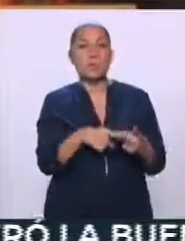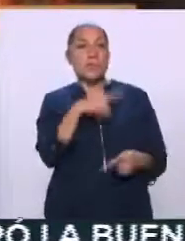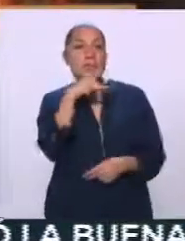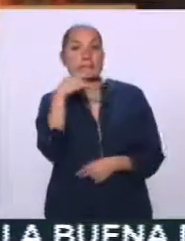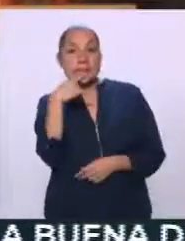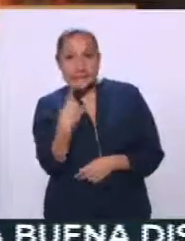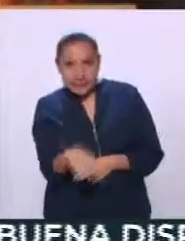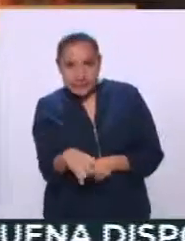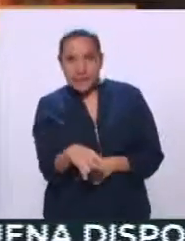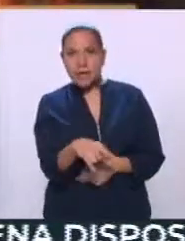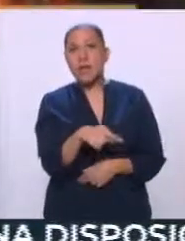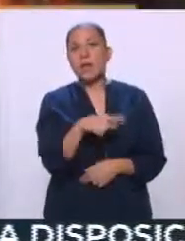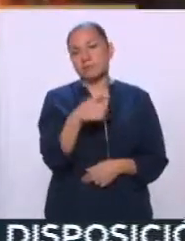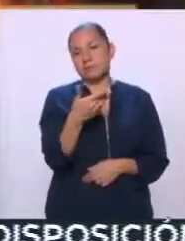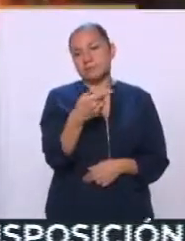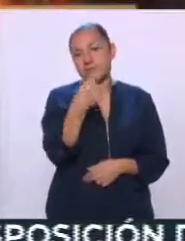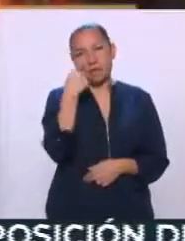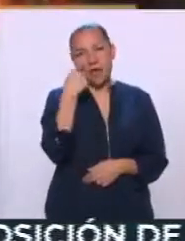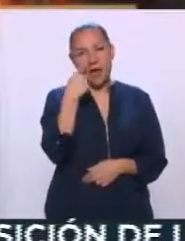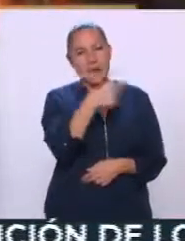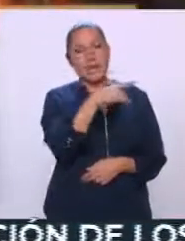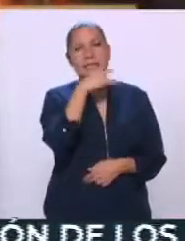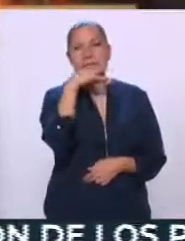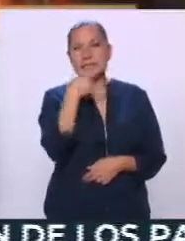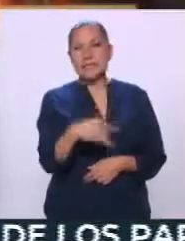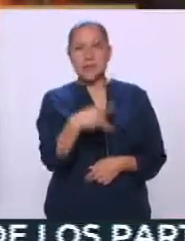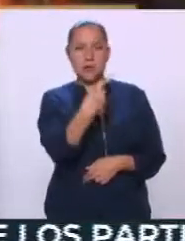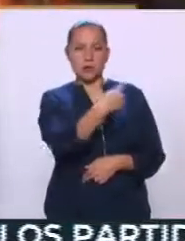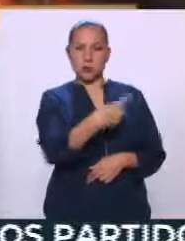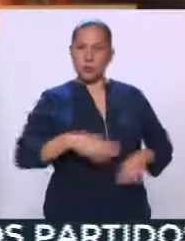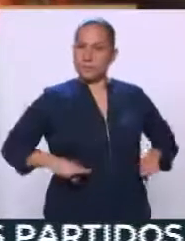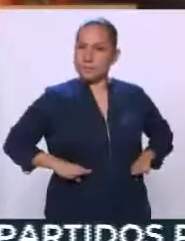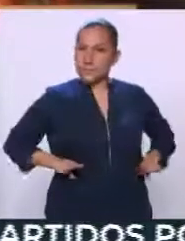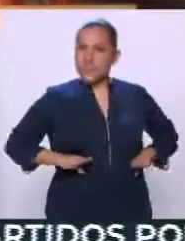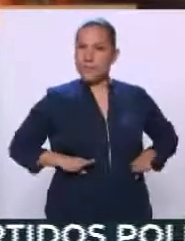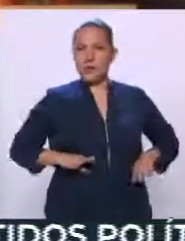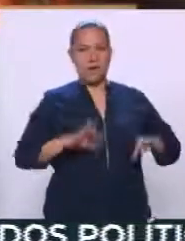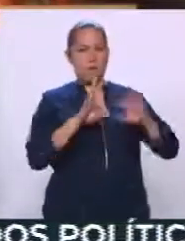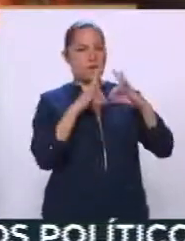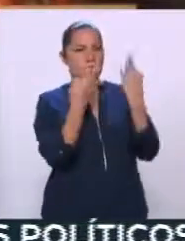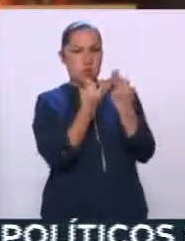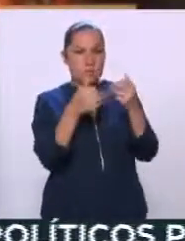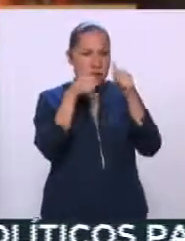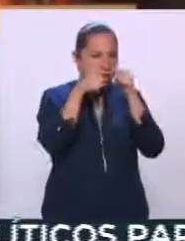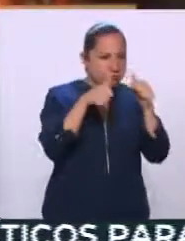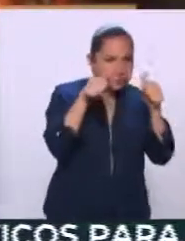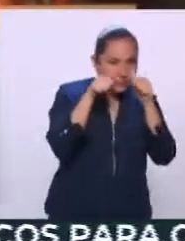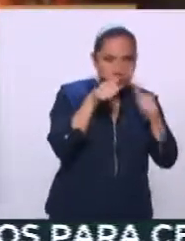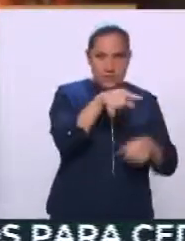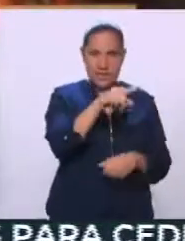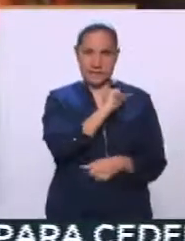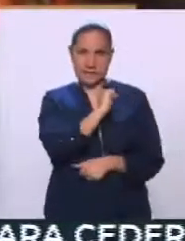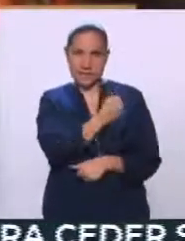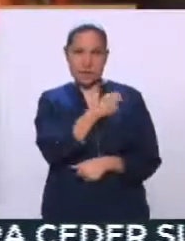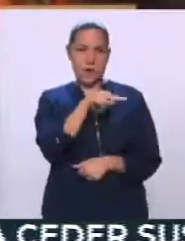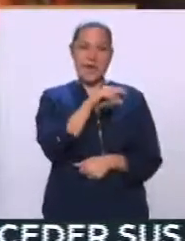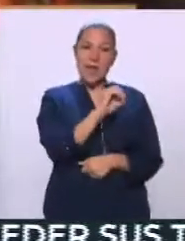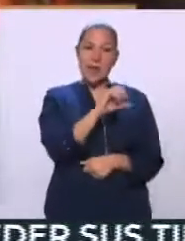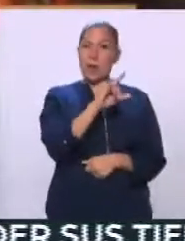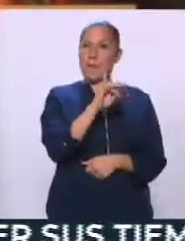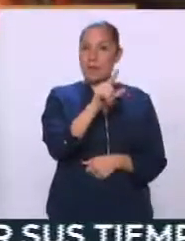se pone como un ejemplo de un país con un sistema de salud neoliberal, y pues claramente ahorita está mostrando los